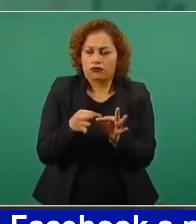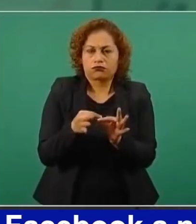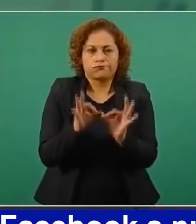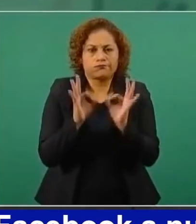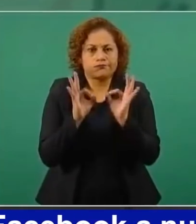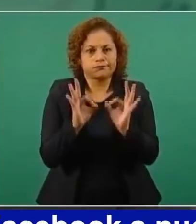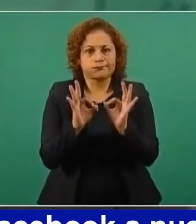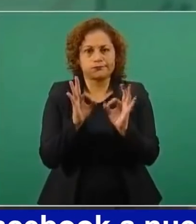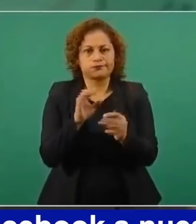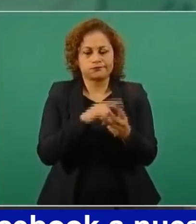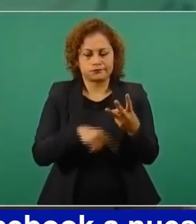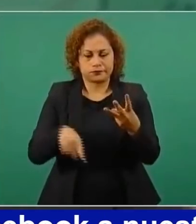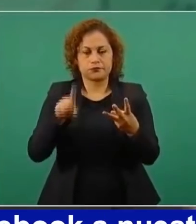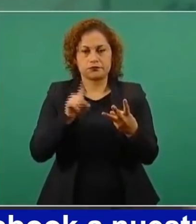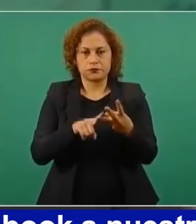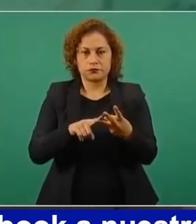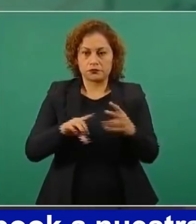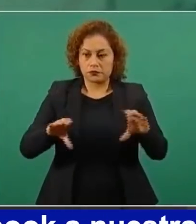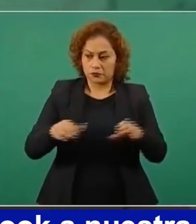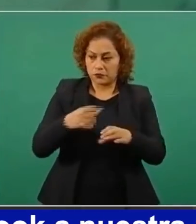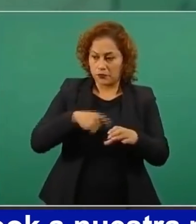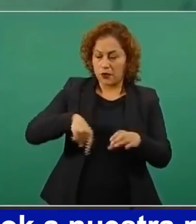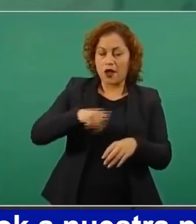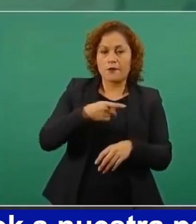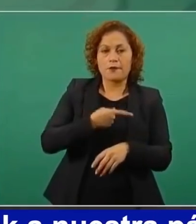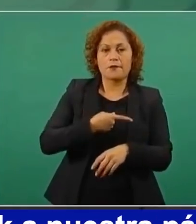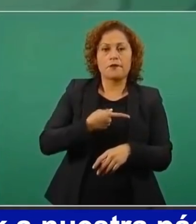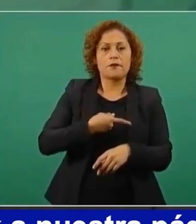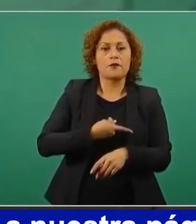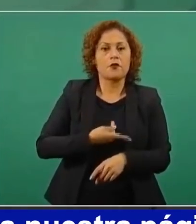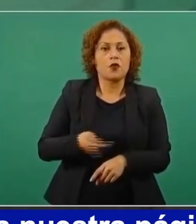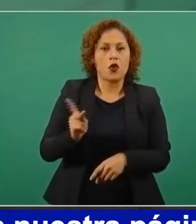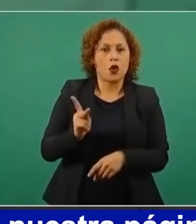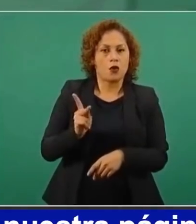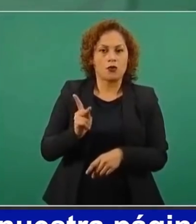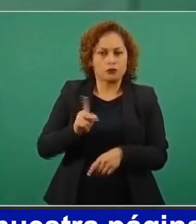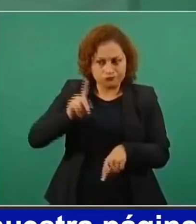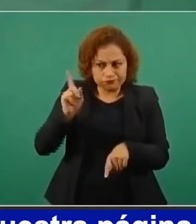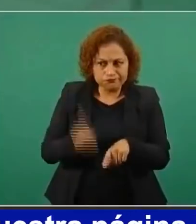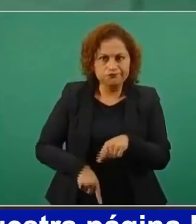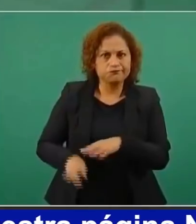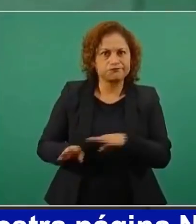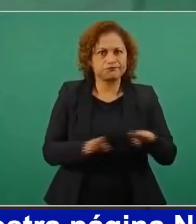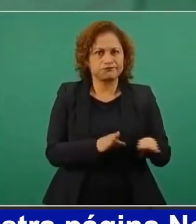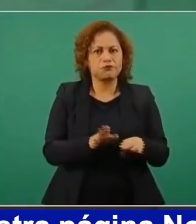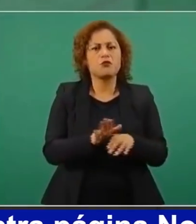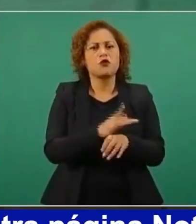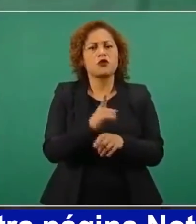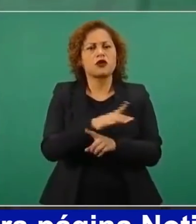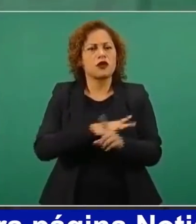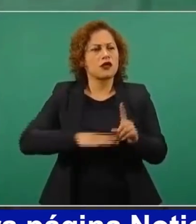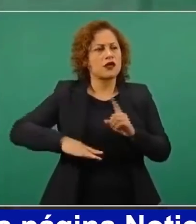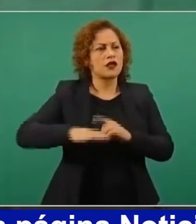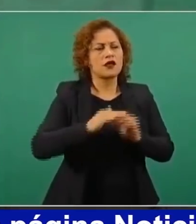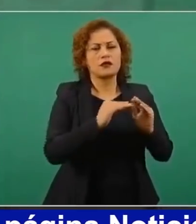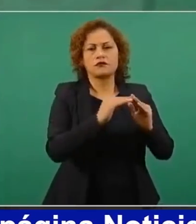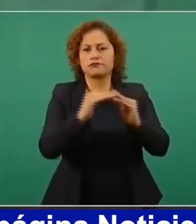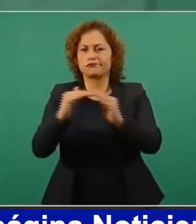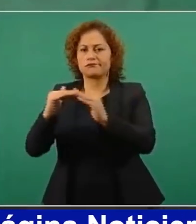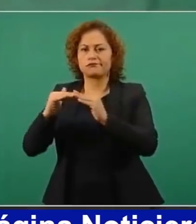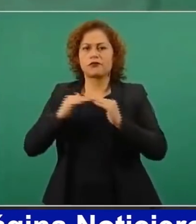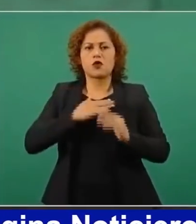se combate la pobreza, hay una sociedad más justa, más